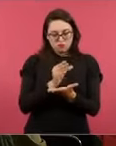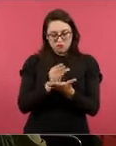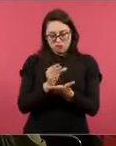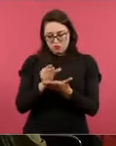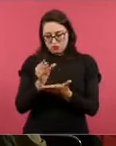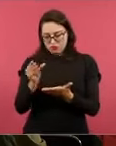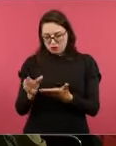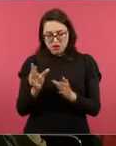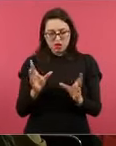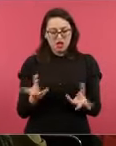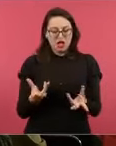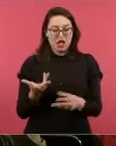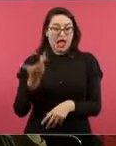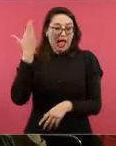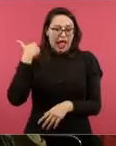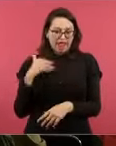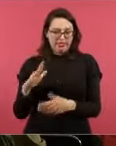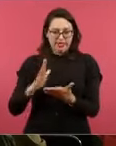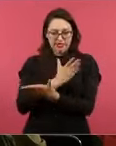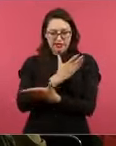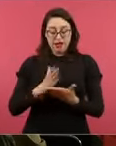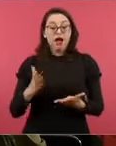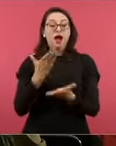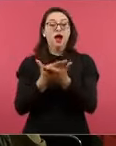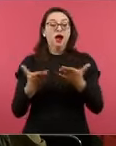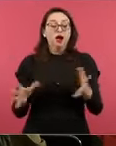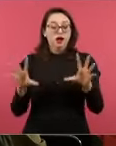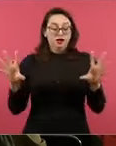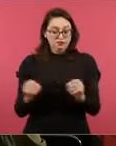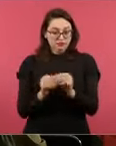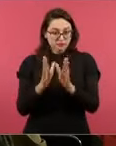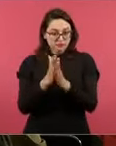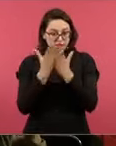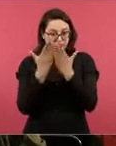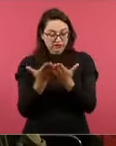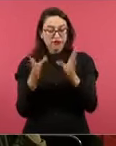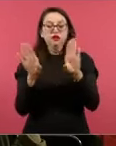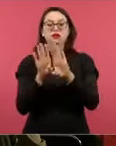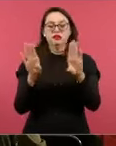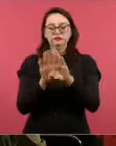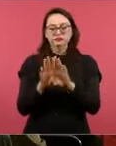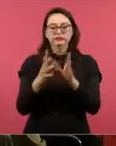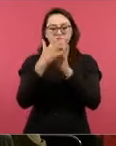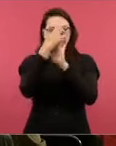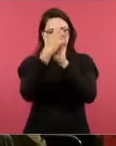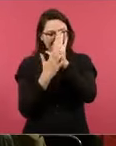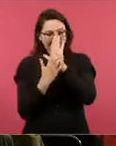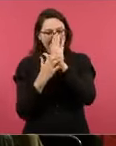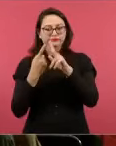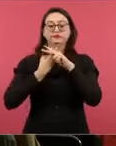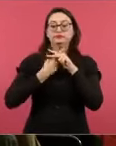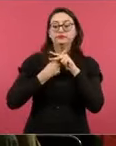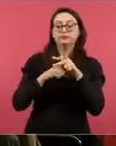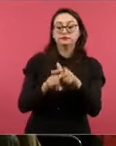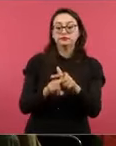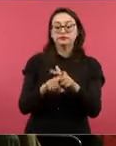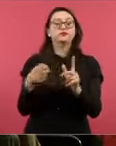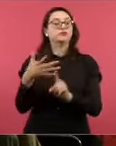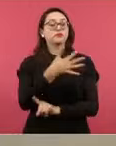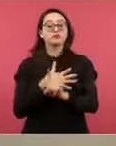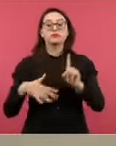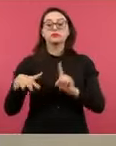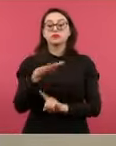que fueron los fascículos y ahora el libro, tiene un texto introductorio. ¿Cuál es la función del texto introductorio? Contextualizar el tema,